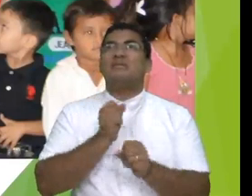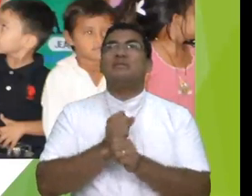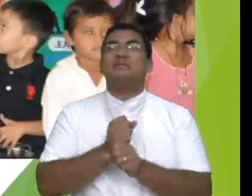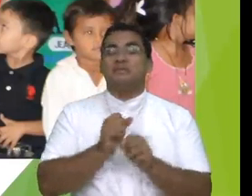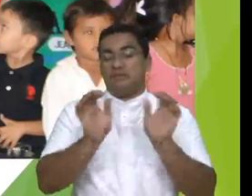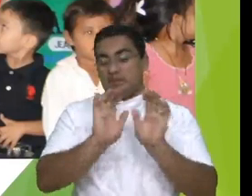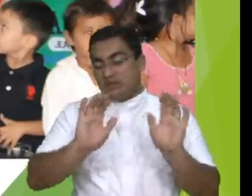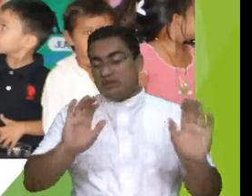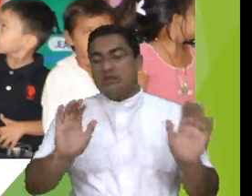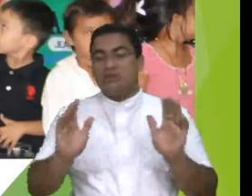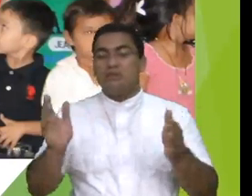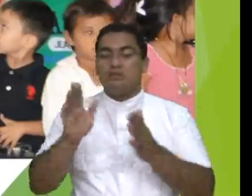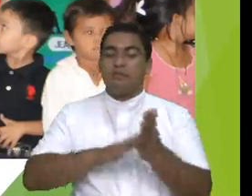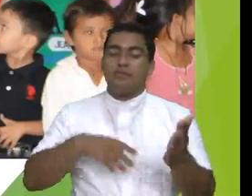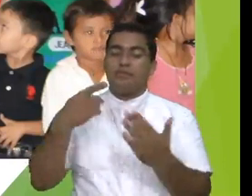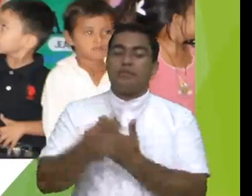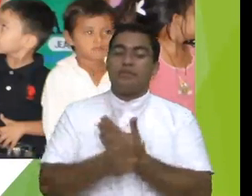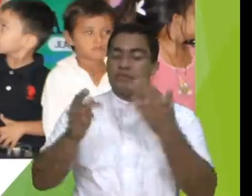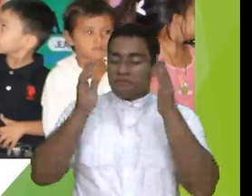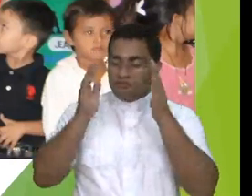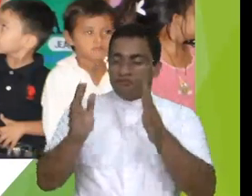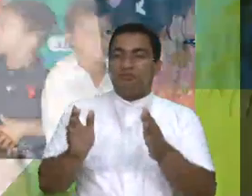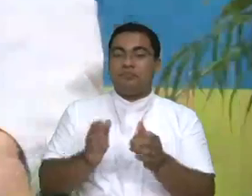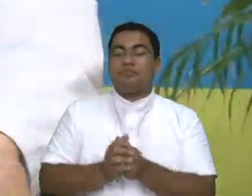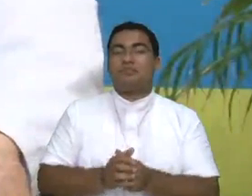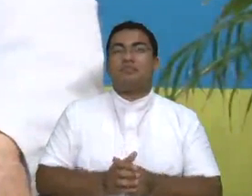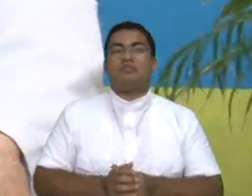que atendemos en el programa, también están viendo en la pantalla ahorita.